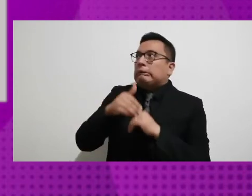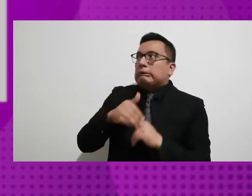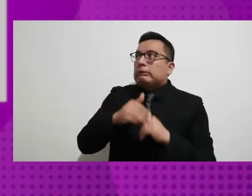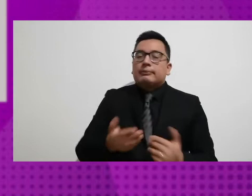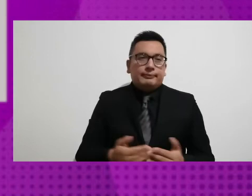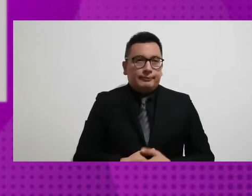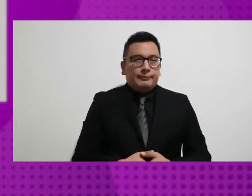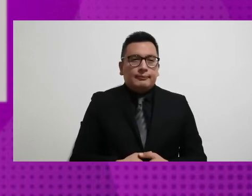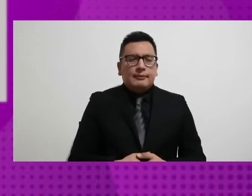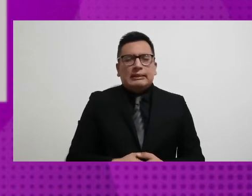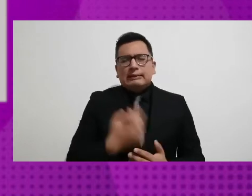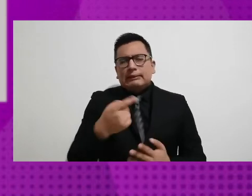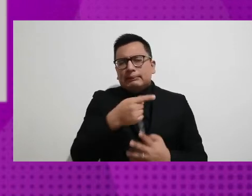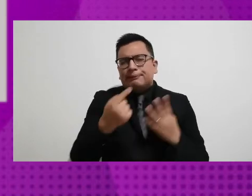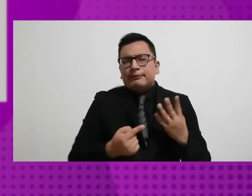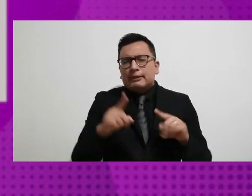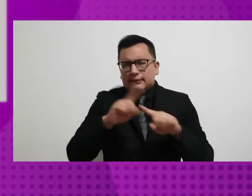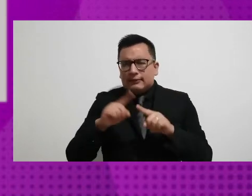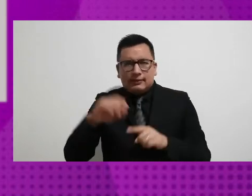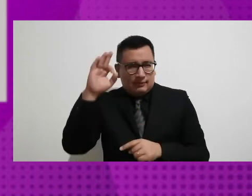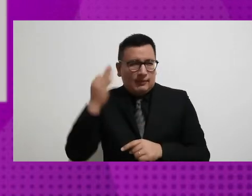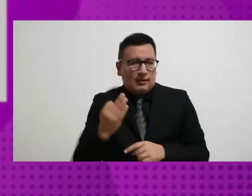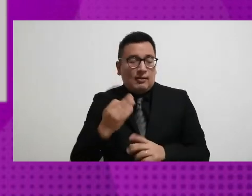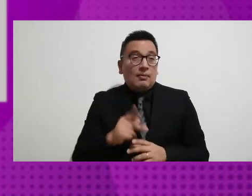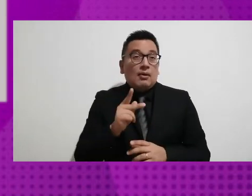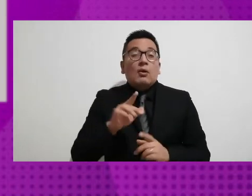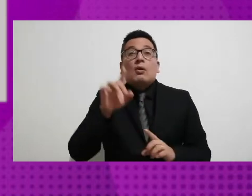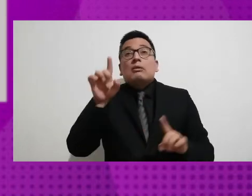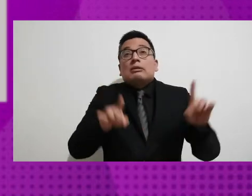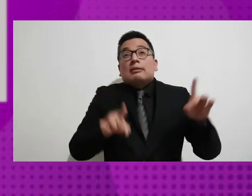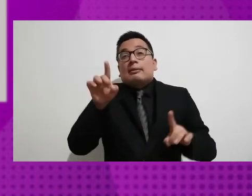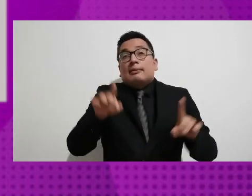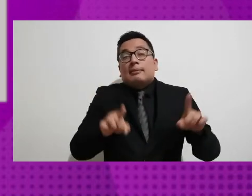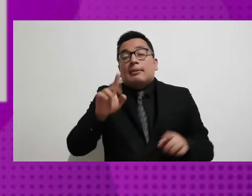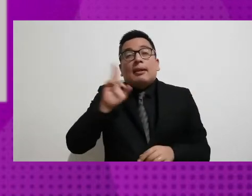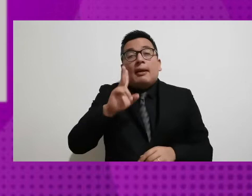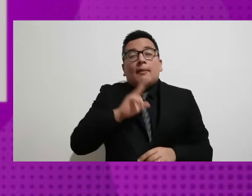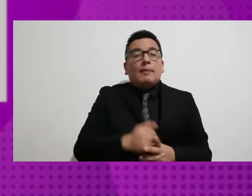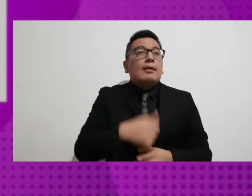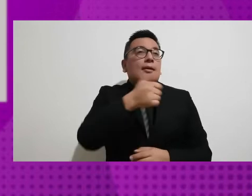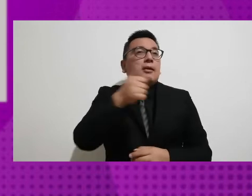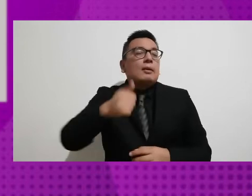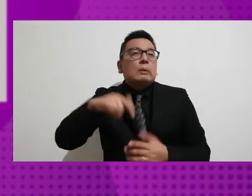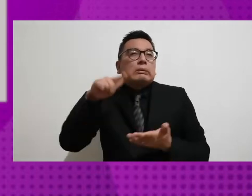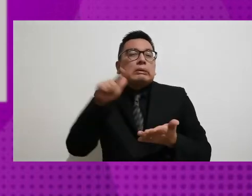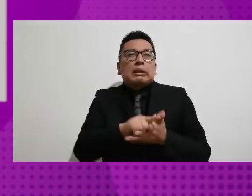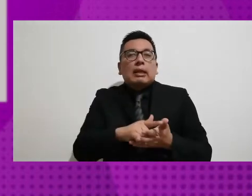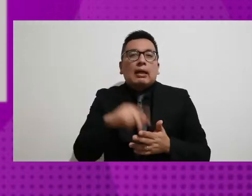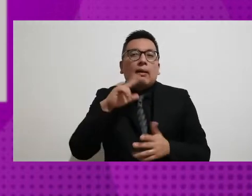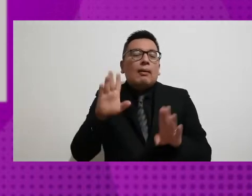de federalismo dependerá del grado de autonomía constitucional que tengan los Estados frente a la